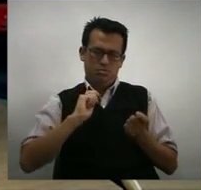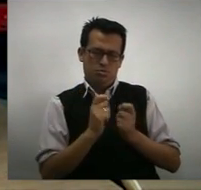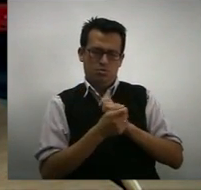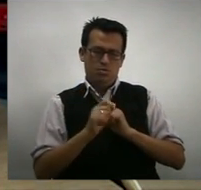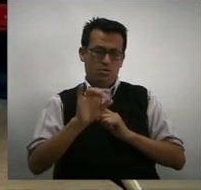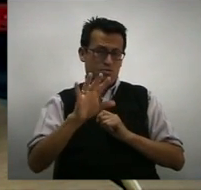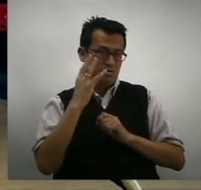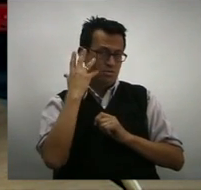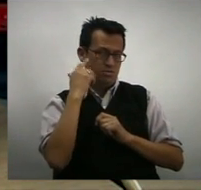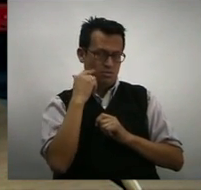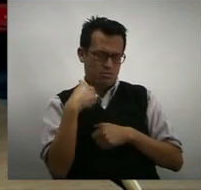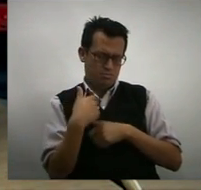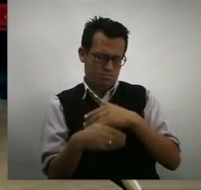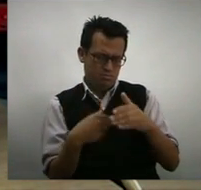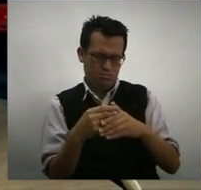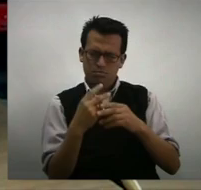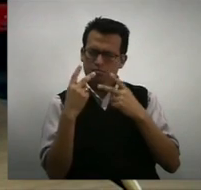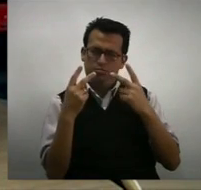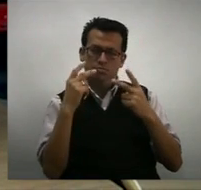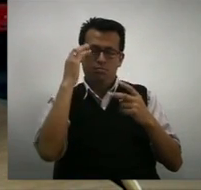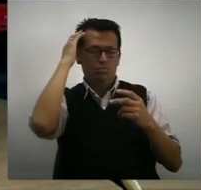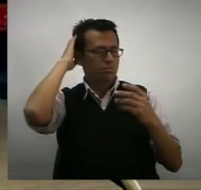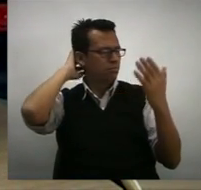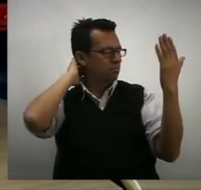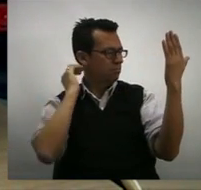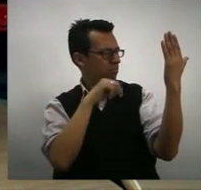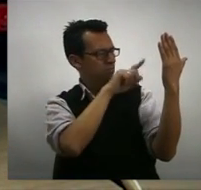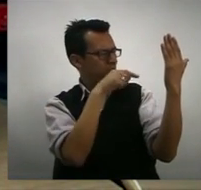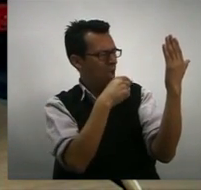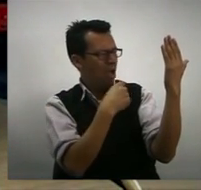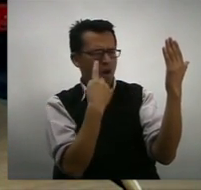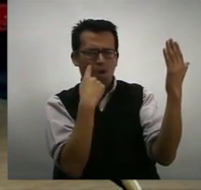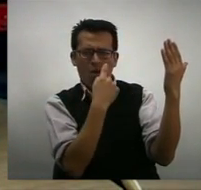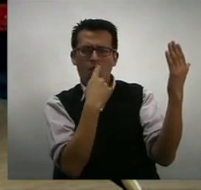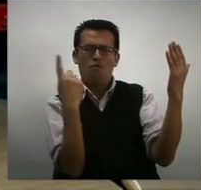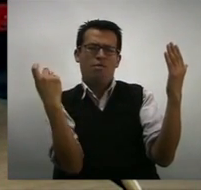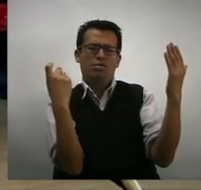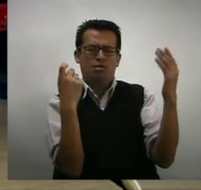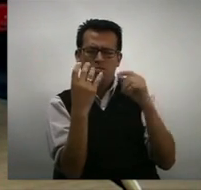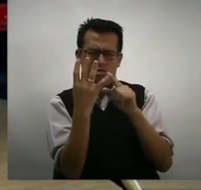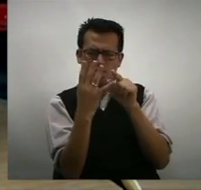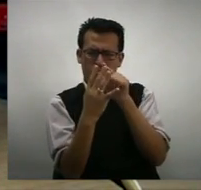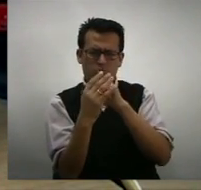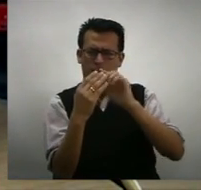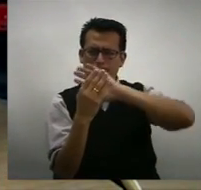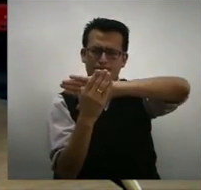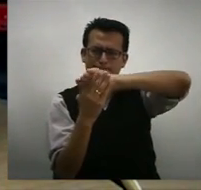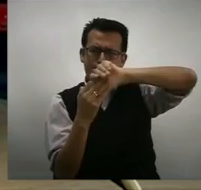Duré 5 días y 1000 noches observando mi rostro para darme cuenta al final que me hacen falta ojos y dedos para